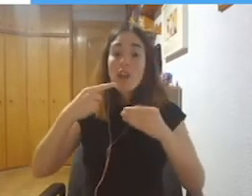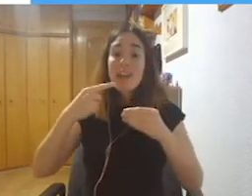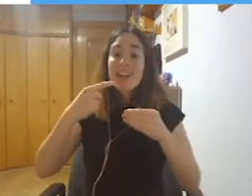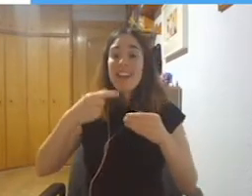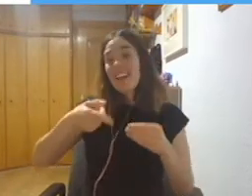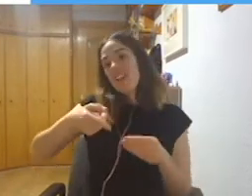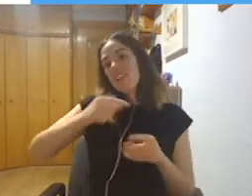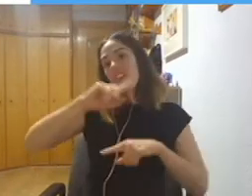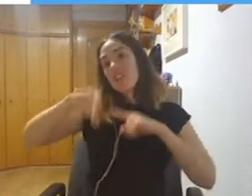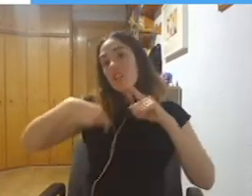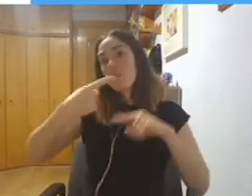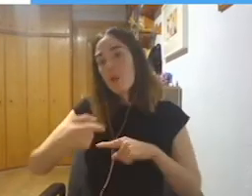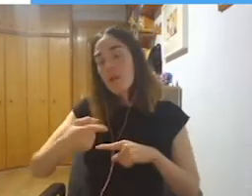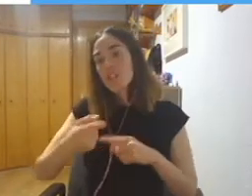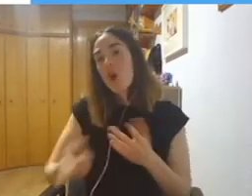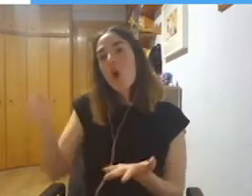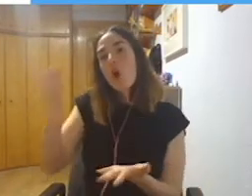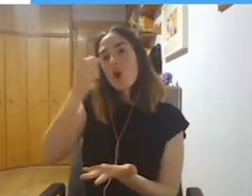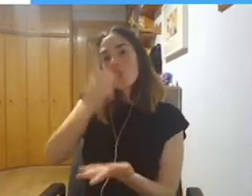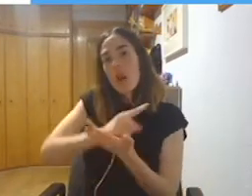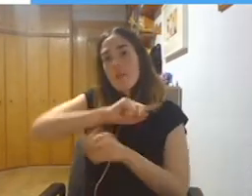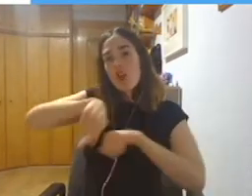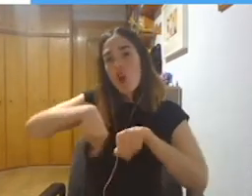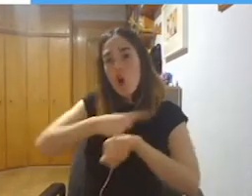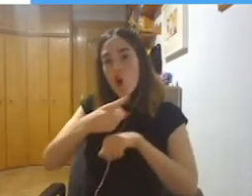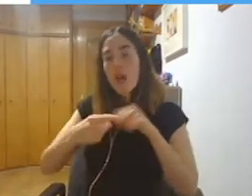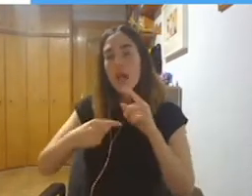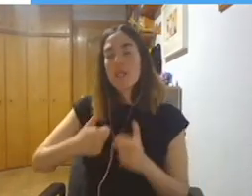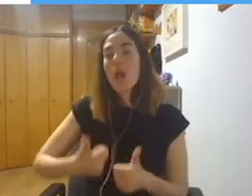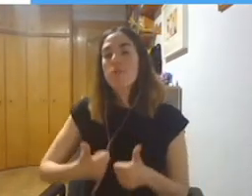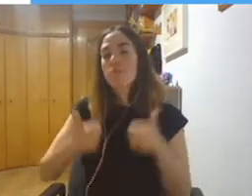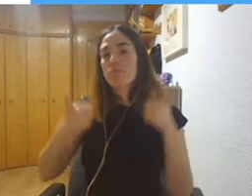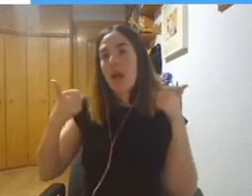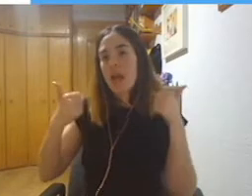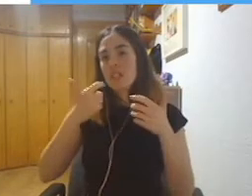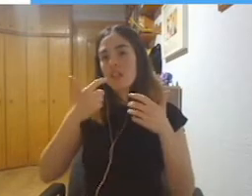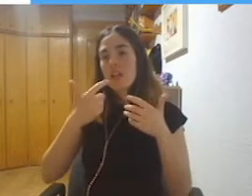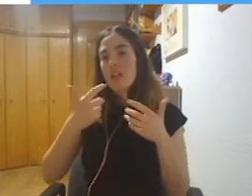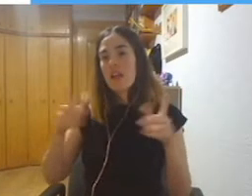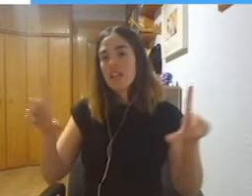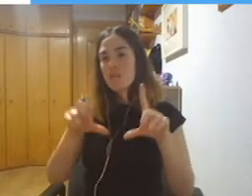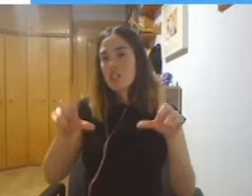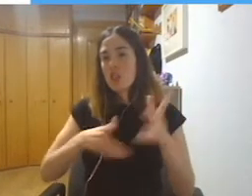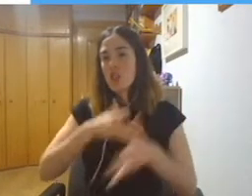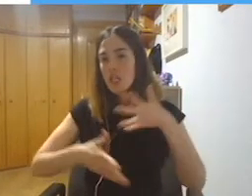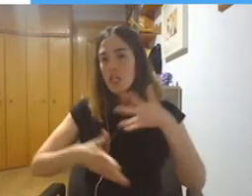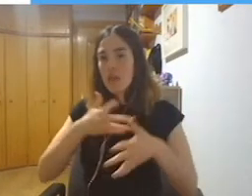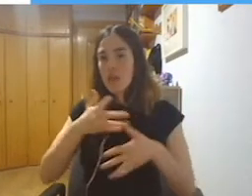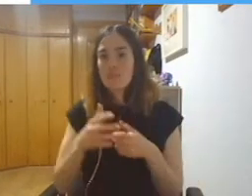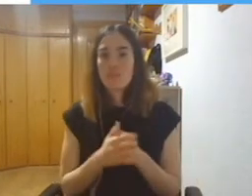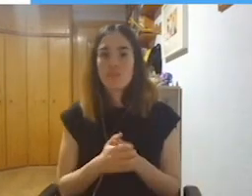ya se pudiera volver a poner más horas de televisión signada.